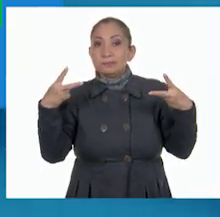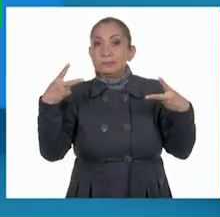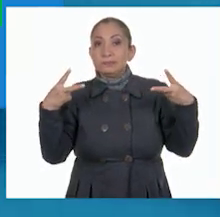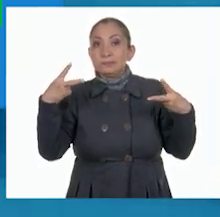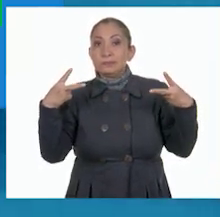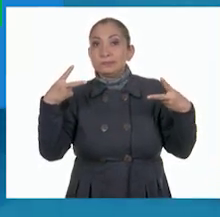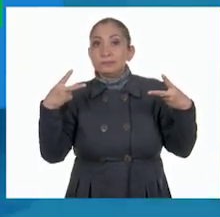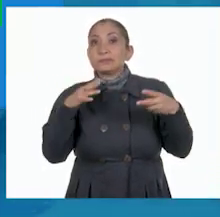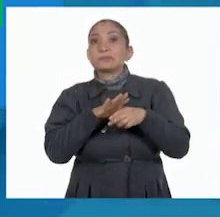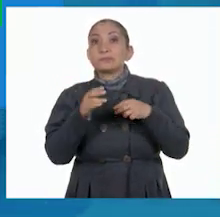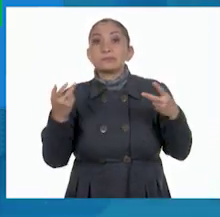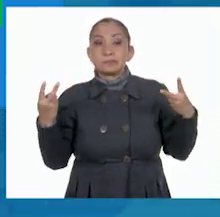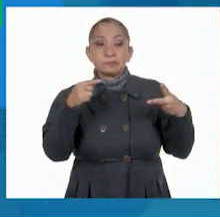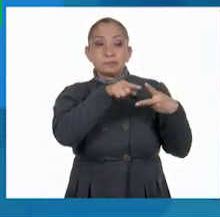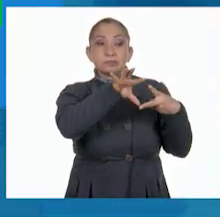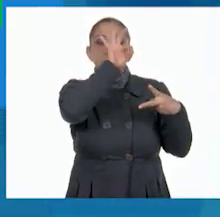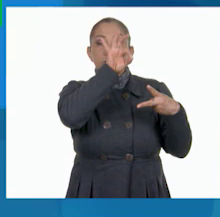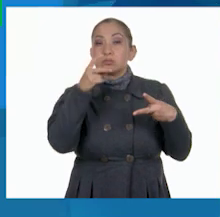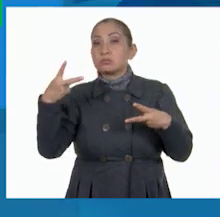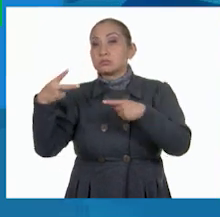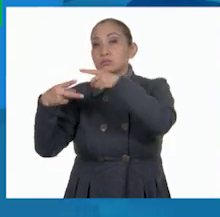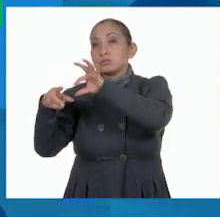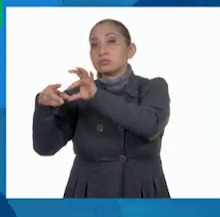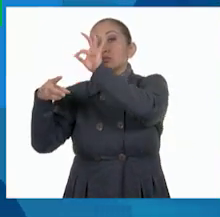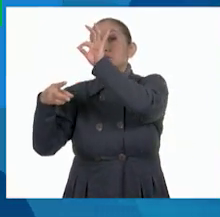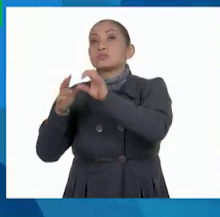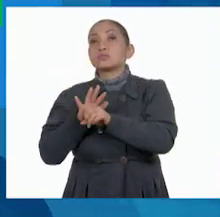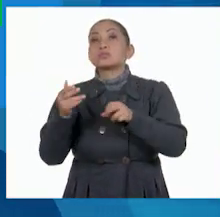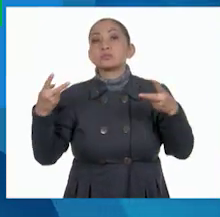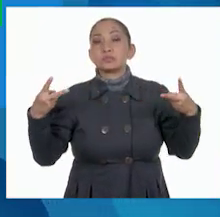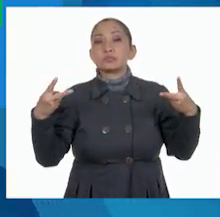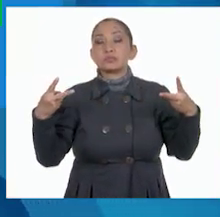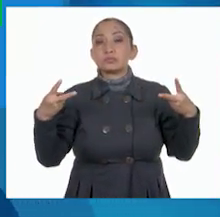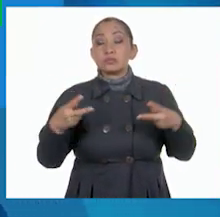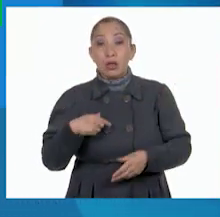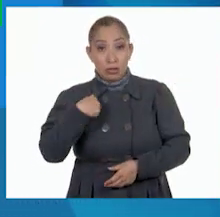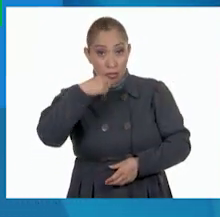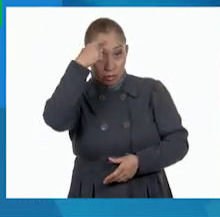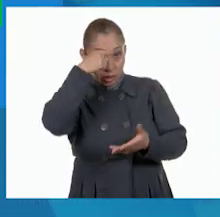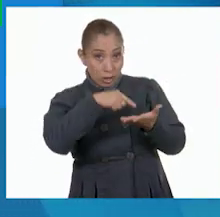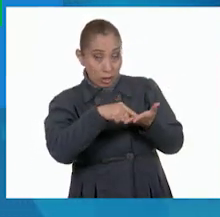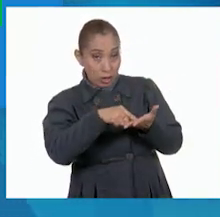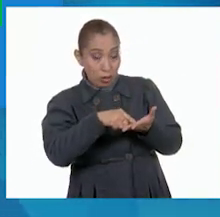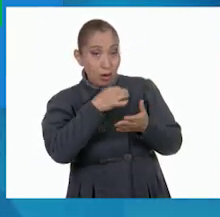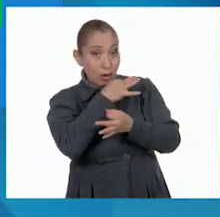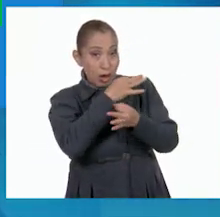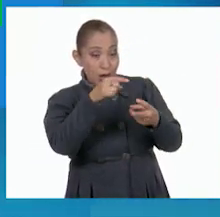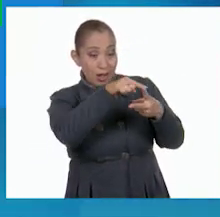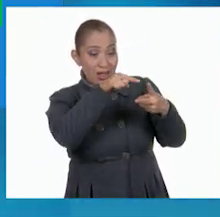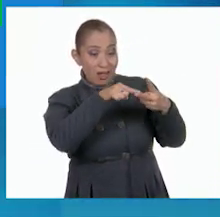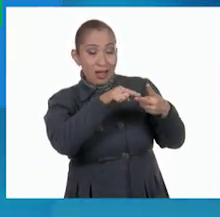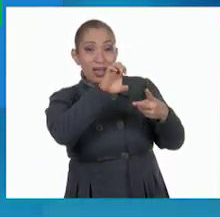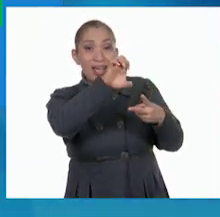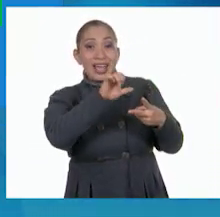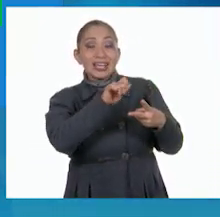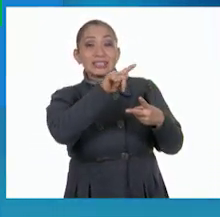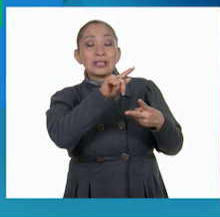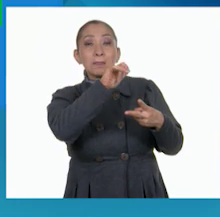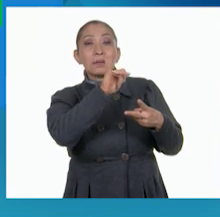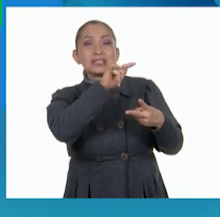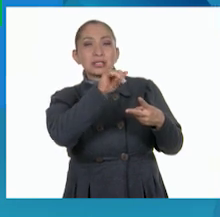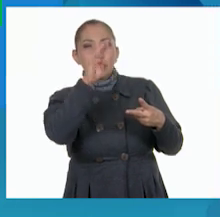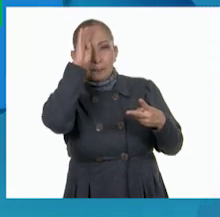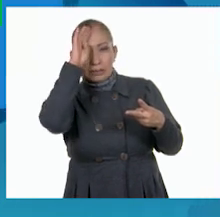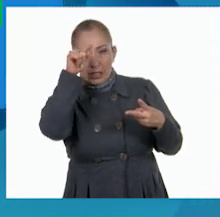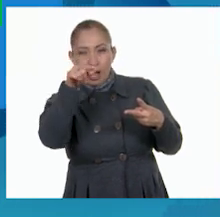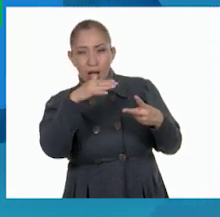¿Ya la tienes, Raulito? Pues yo creo que el mensaje explícito. A ver, vamos a pensar